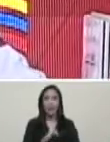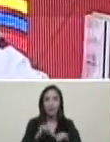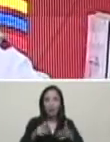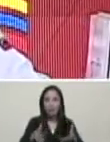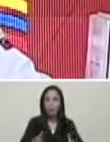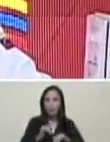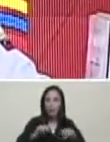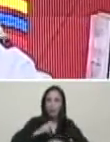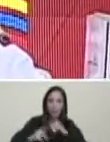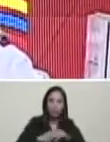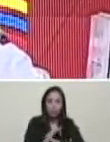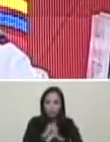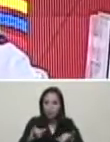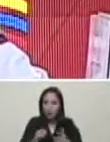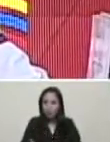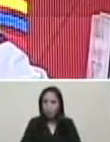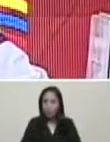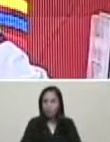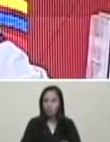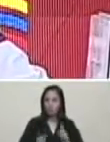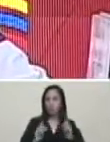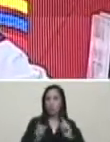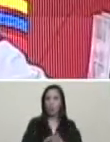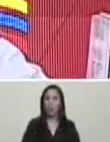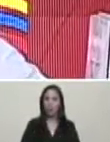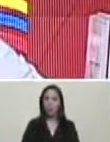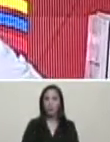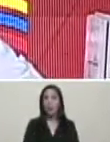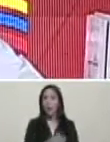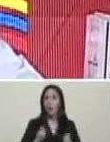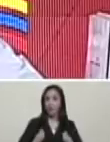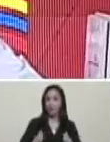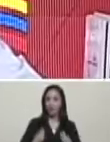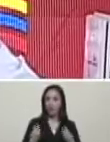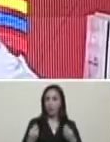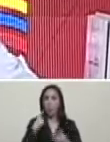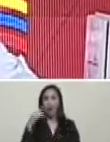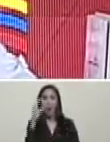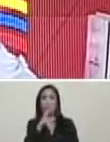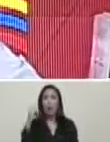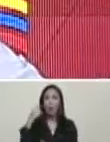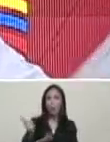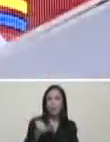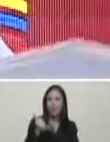de producir y empezamos a vivir de los colombianos.